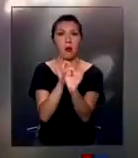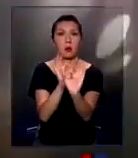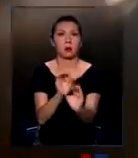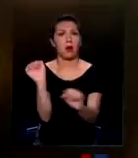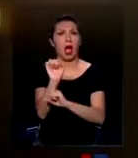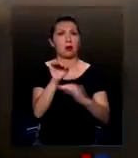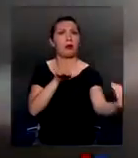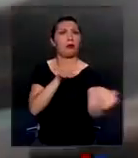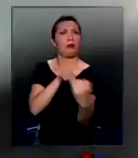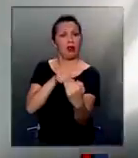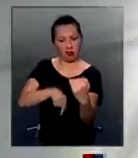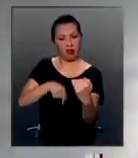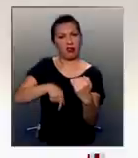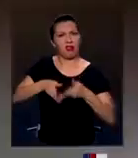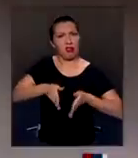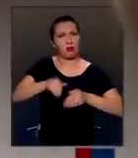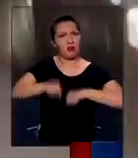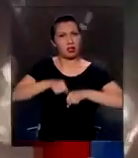siguiente.